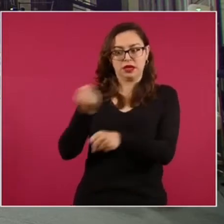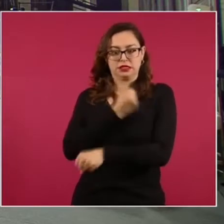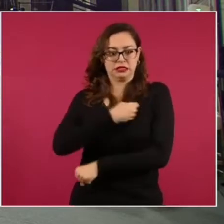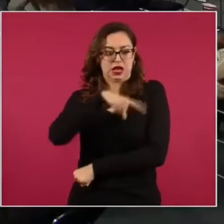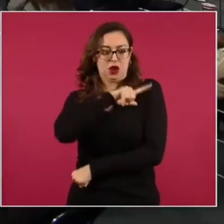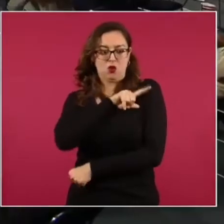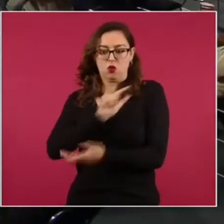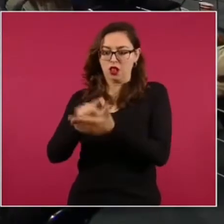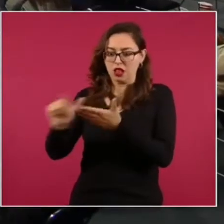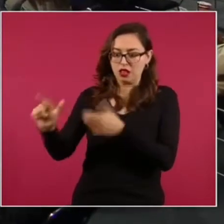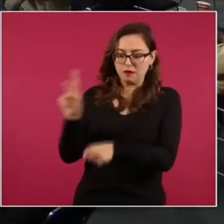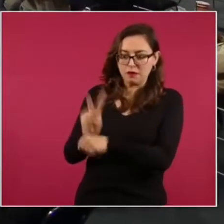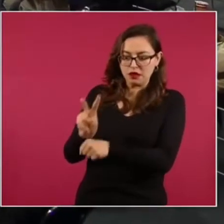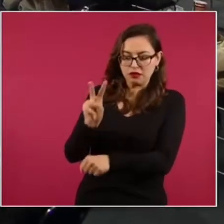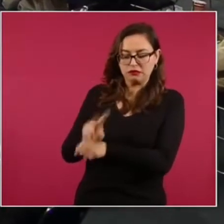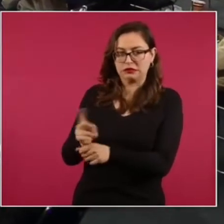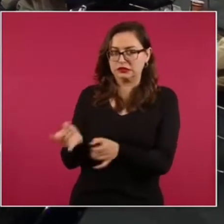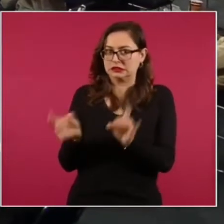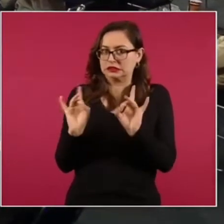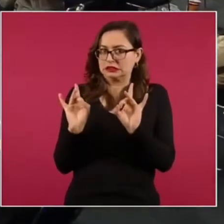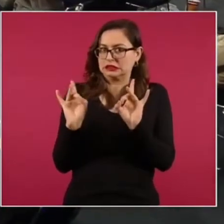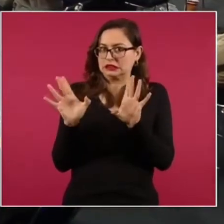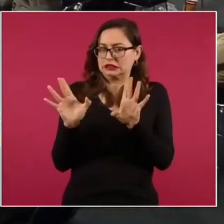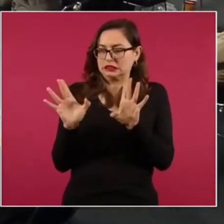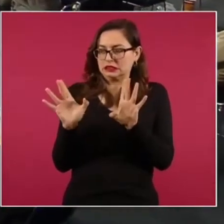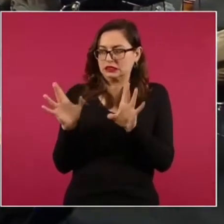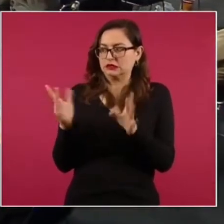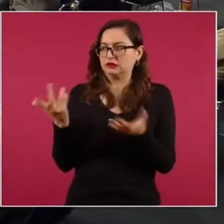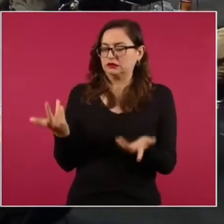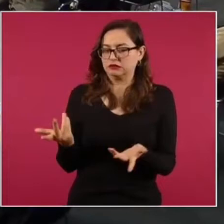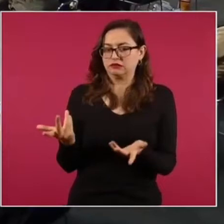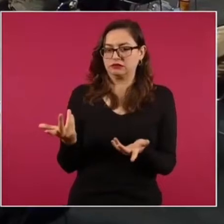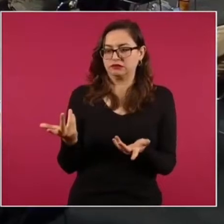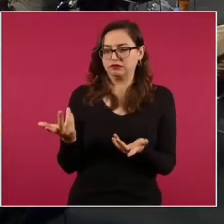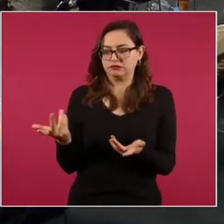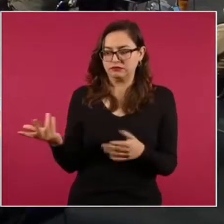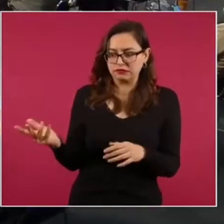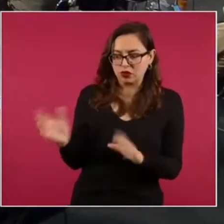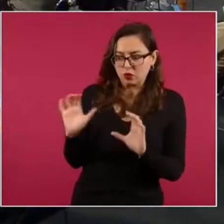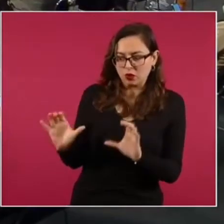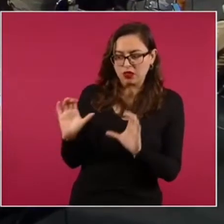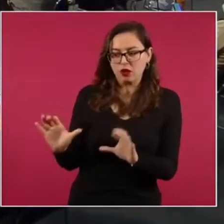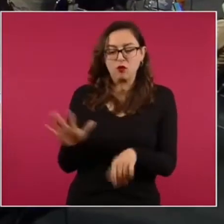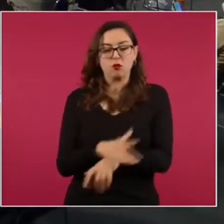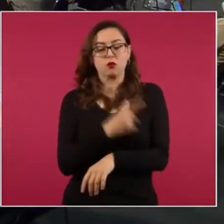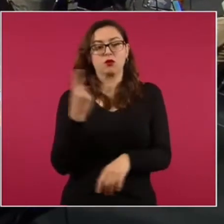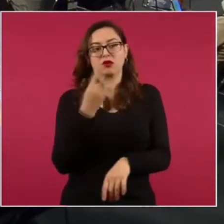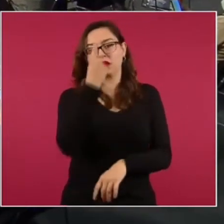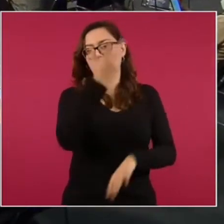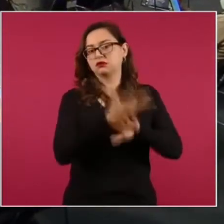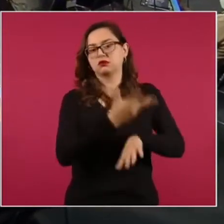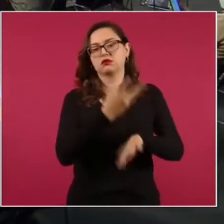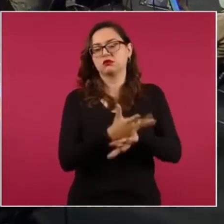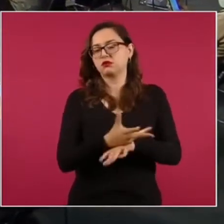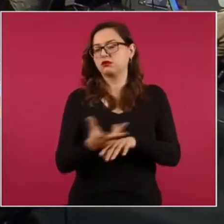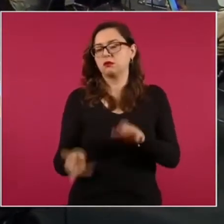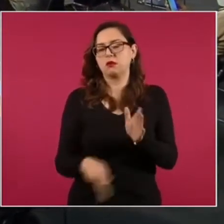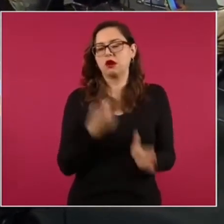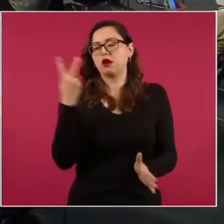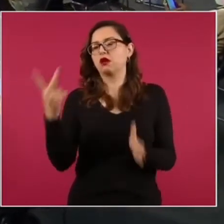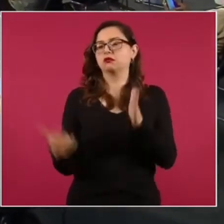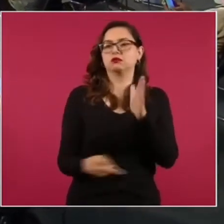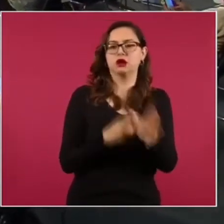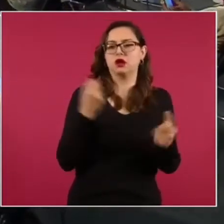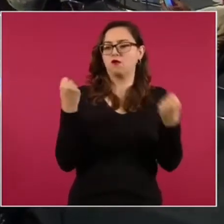que son muy sensibles, porque por ejemplo Estados Unidos cada rato cierra las importaciones al atún,